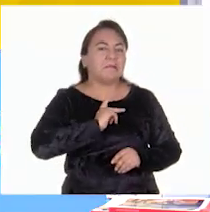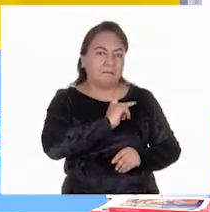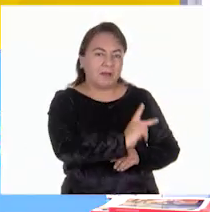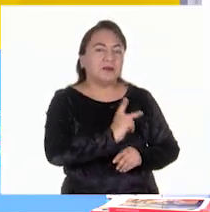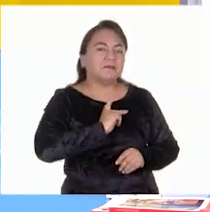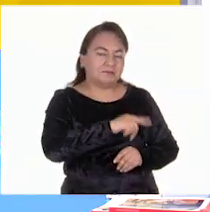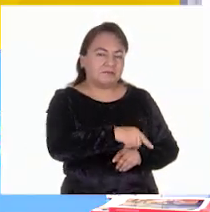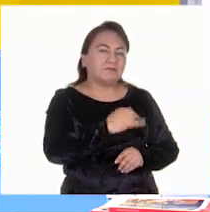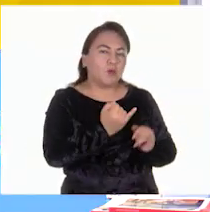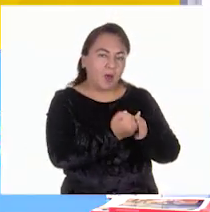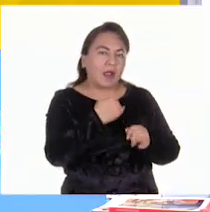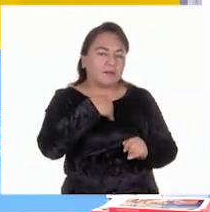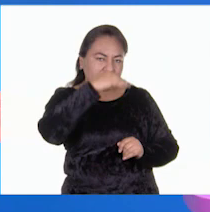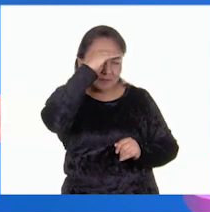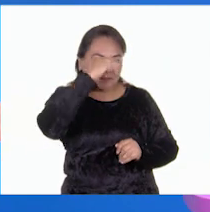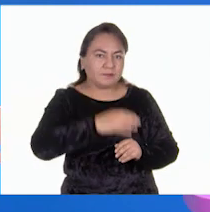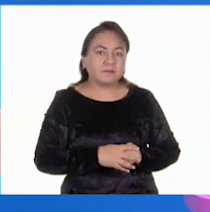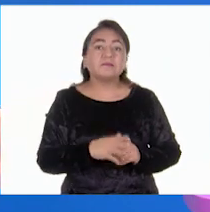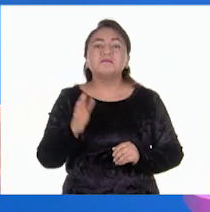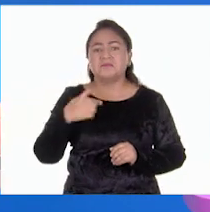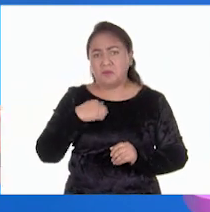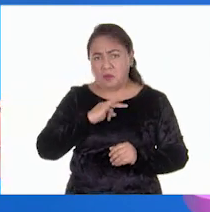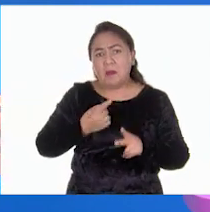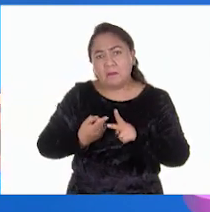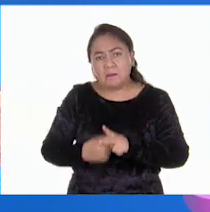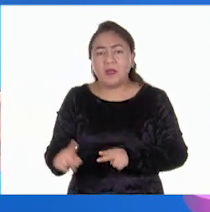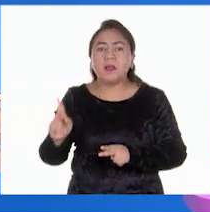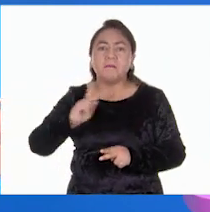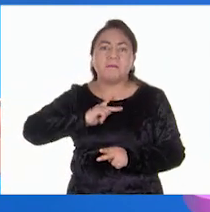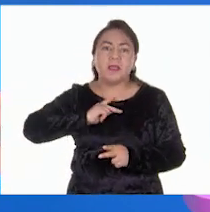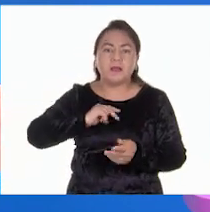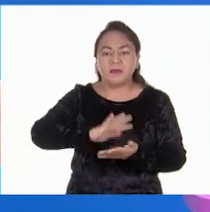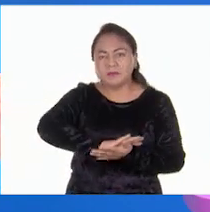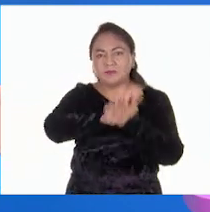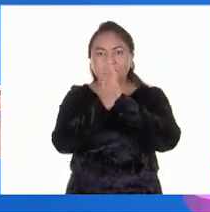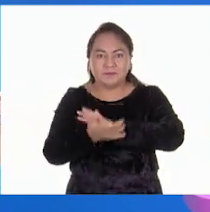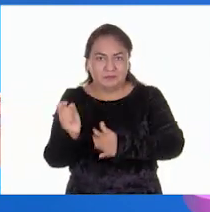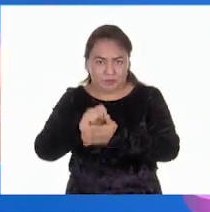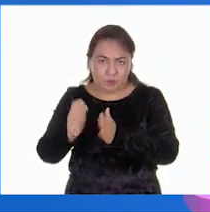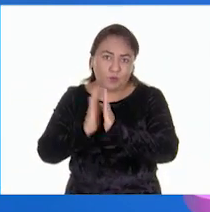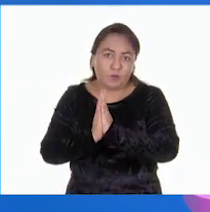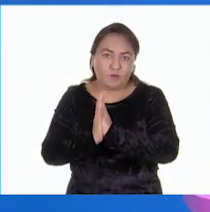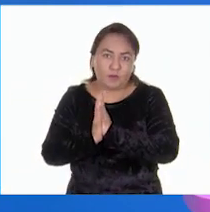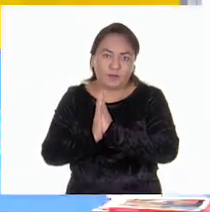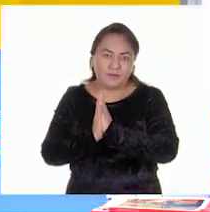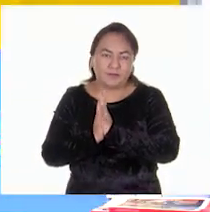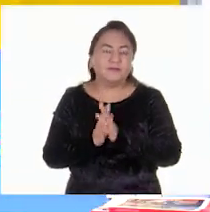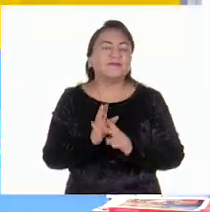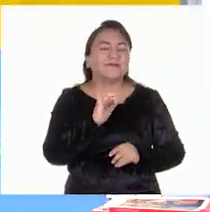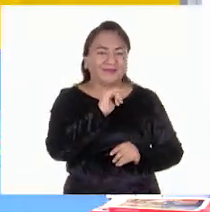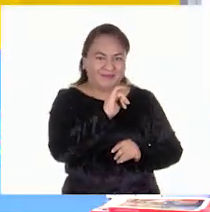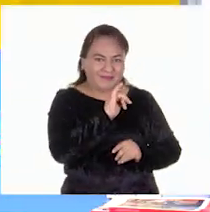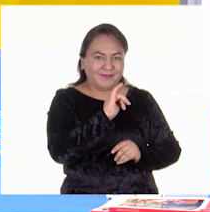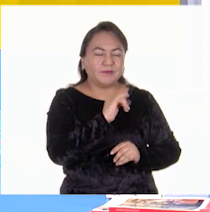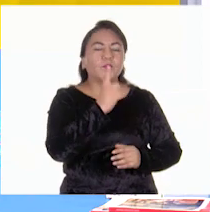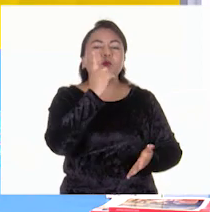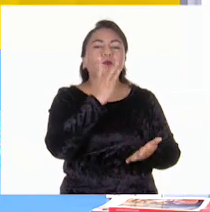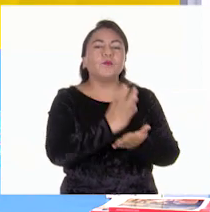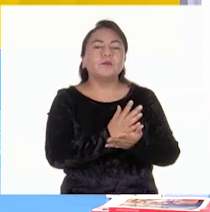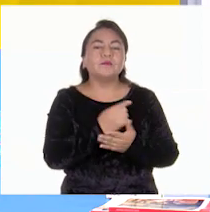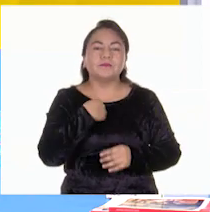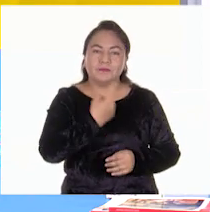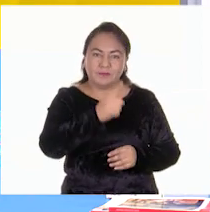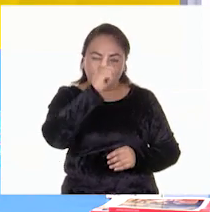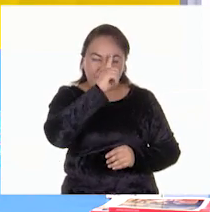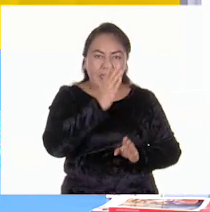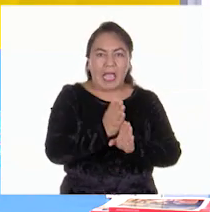Ton. ¿Y podríamos comenzar con la lectura de mi adaptación teatral, por favor? Sí, María. Solo quiero